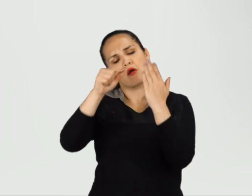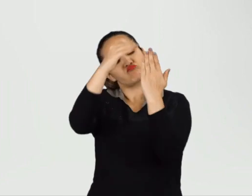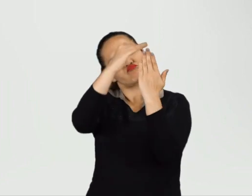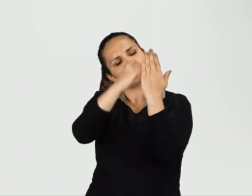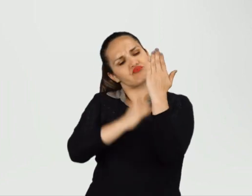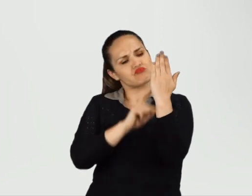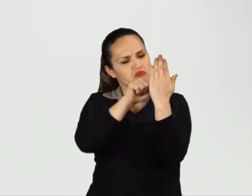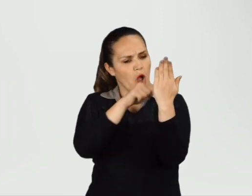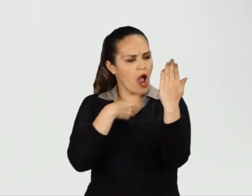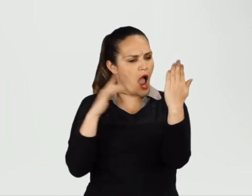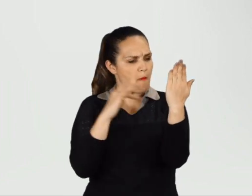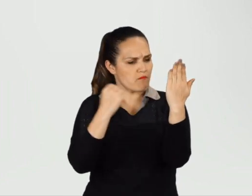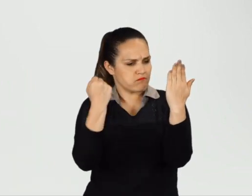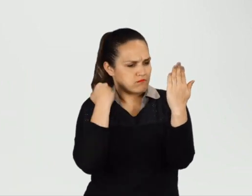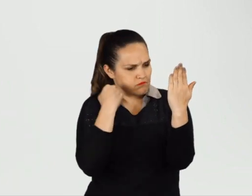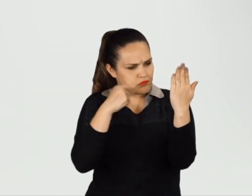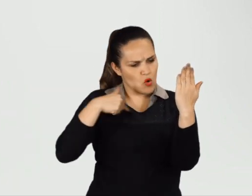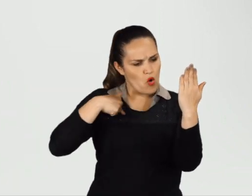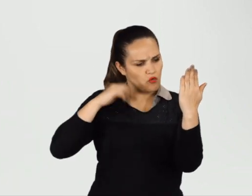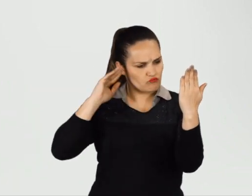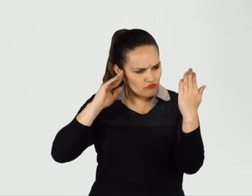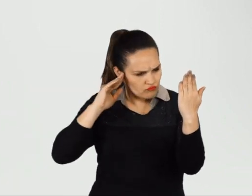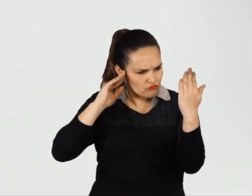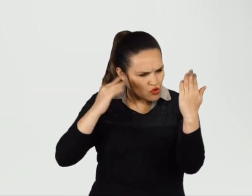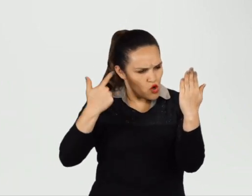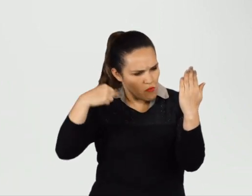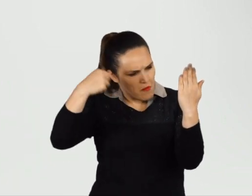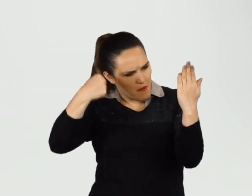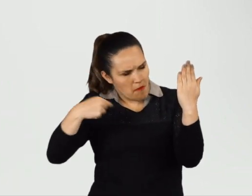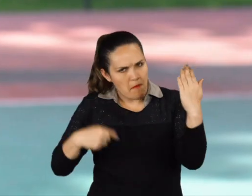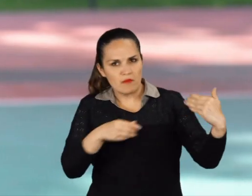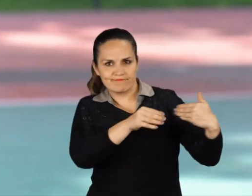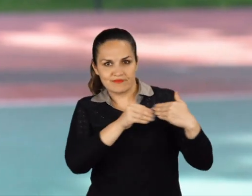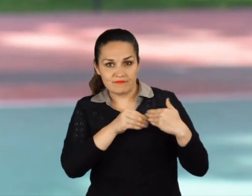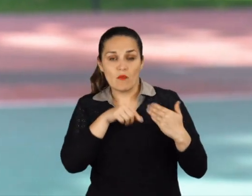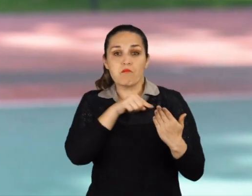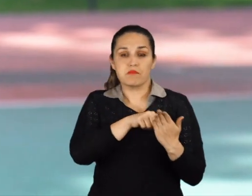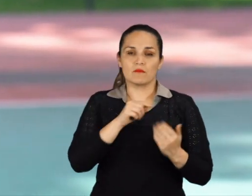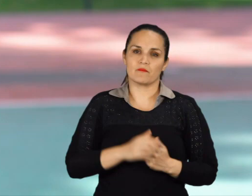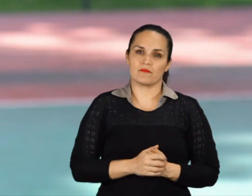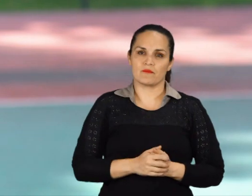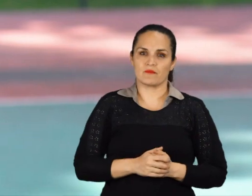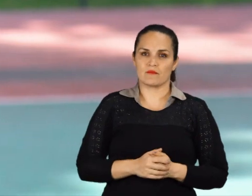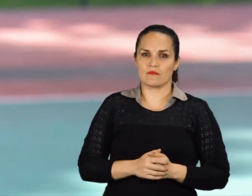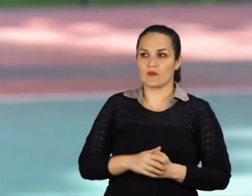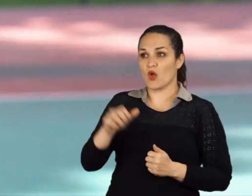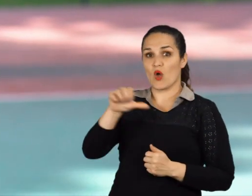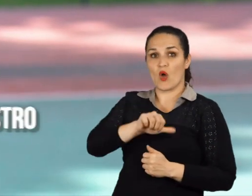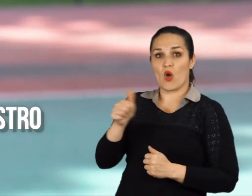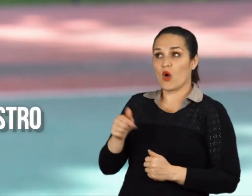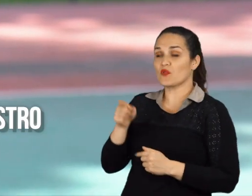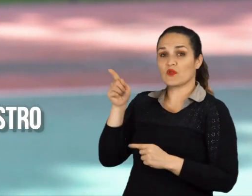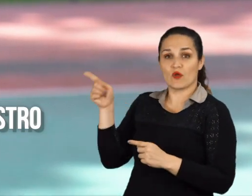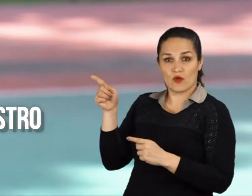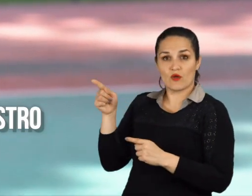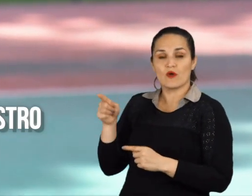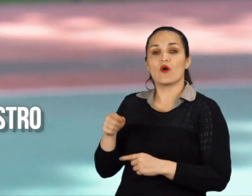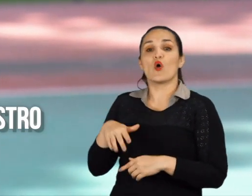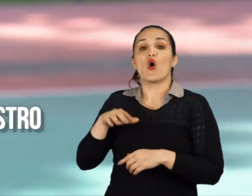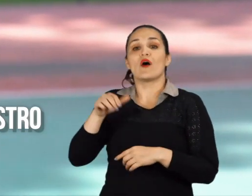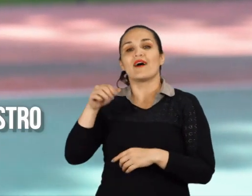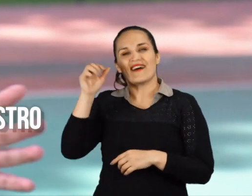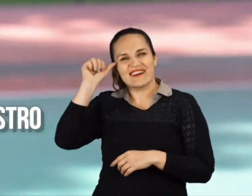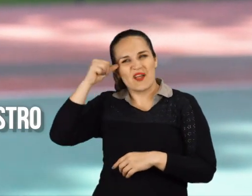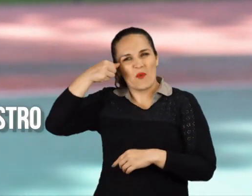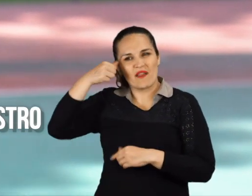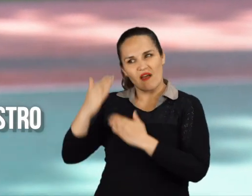trabajar diferentes áreas musculares o diferentes objetivos. Finalmente tenemos la aplicación Drinkwater